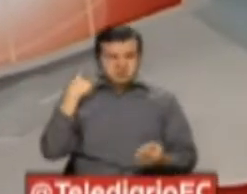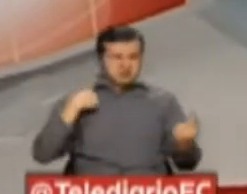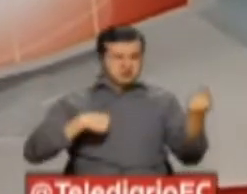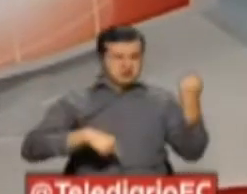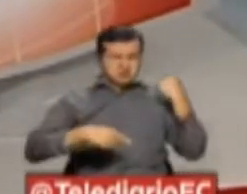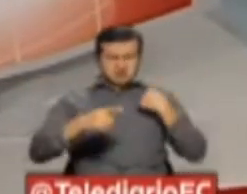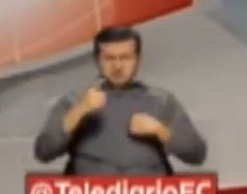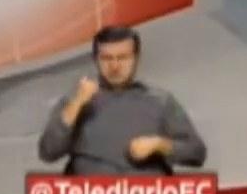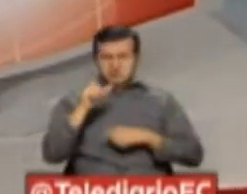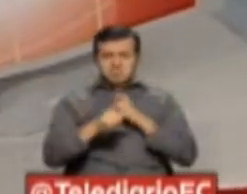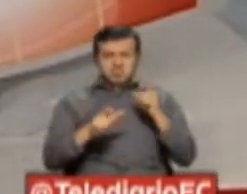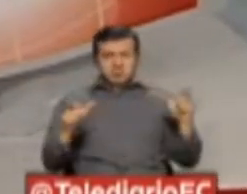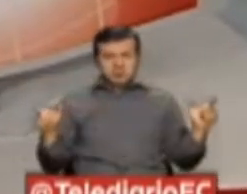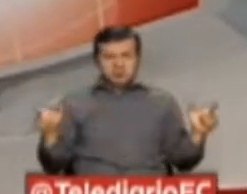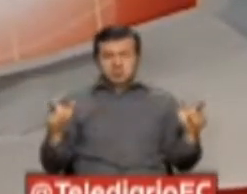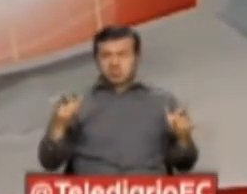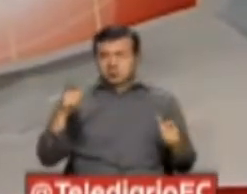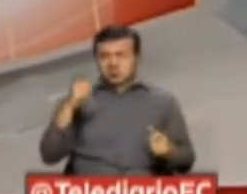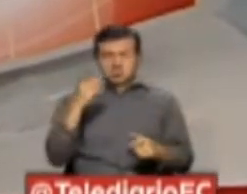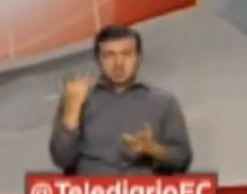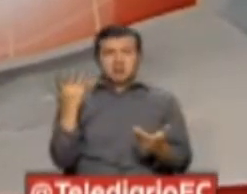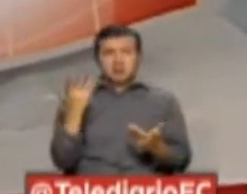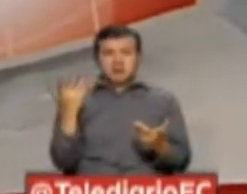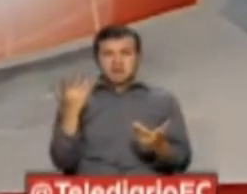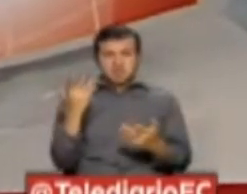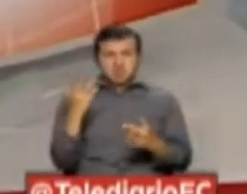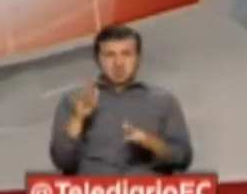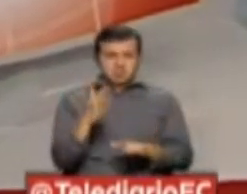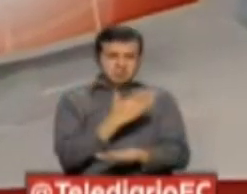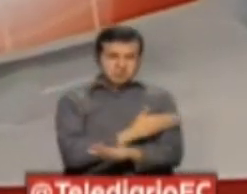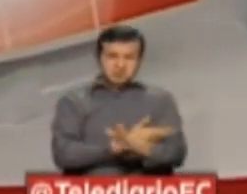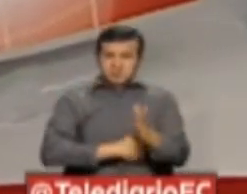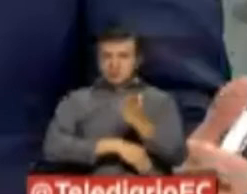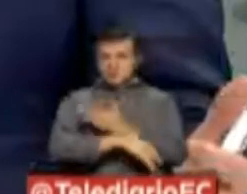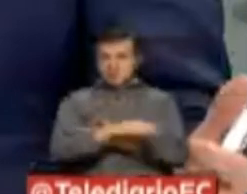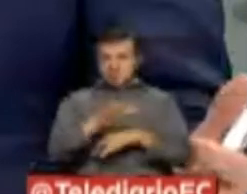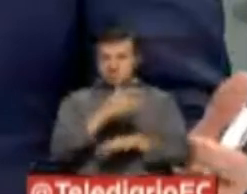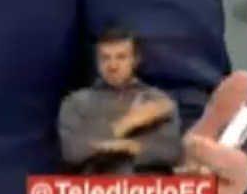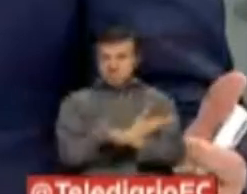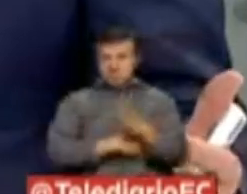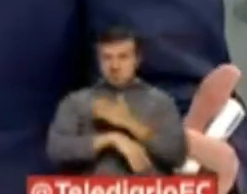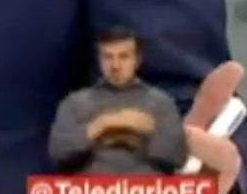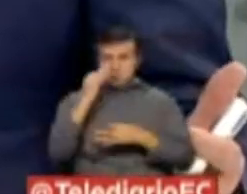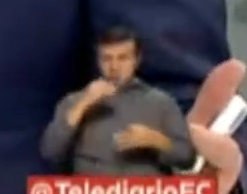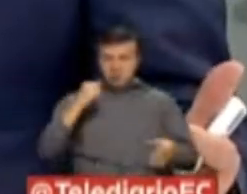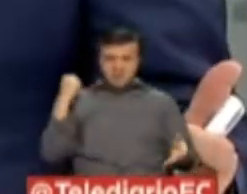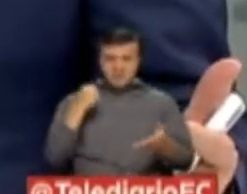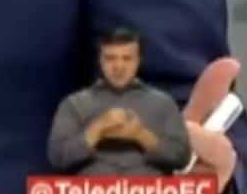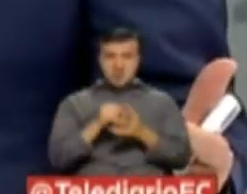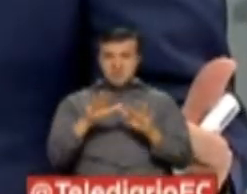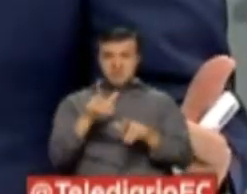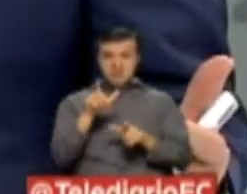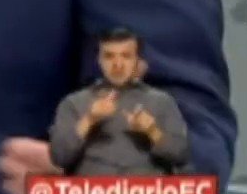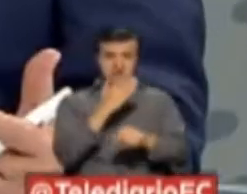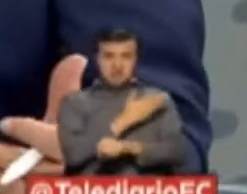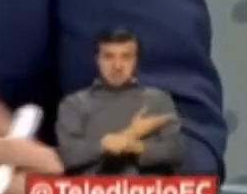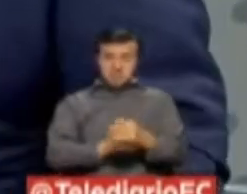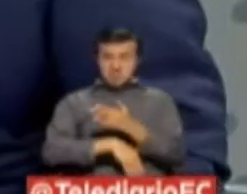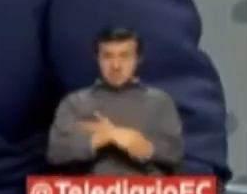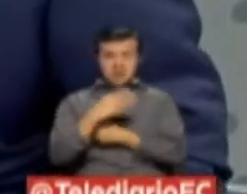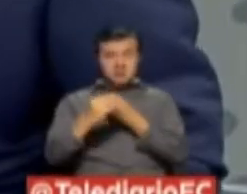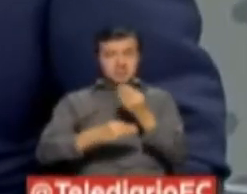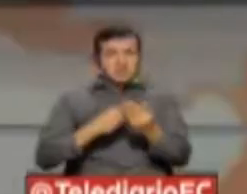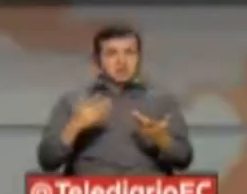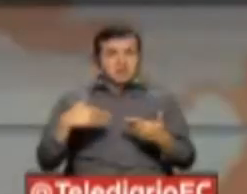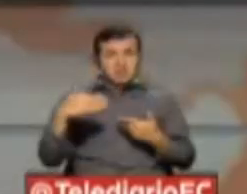hay personas en las que se les amputaron las piernas como resultado del accidente de papallacta que va a ocurrir